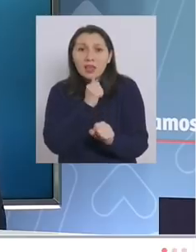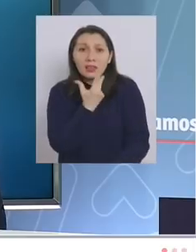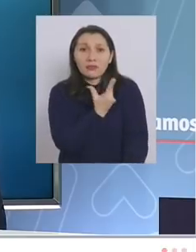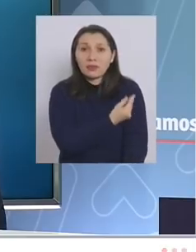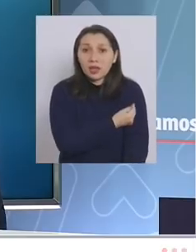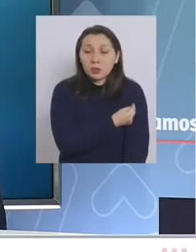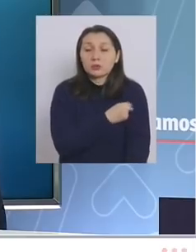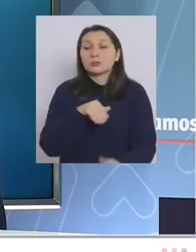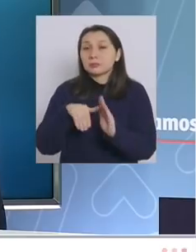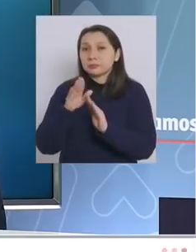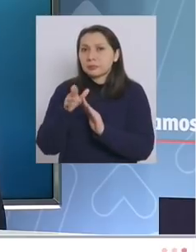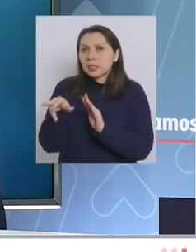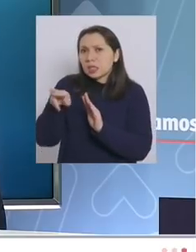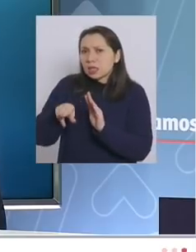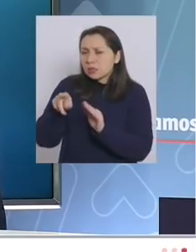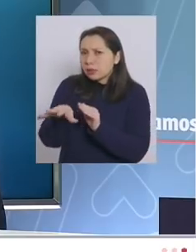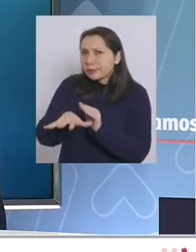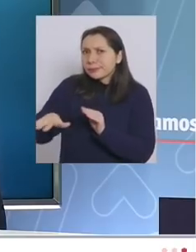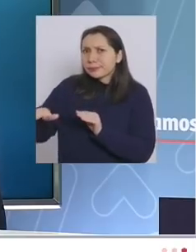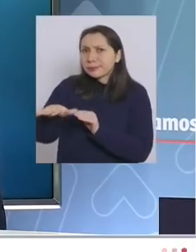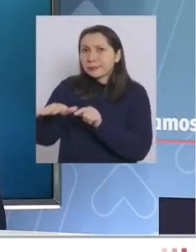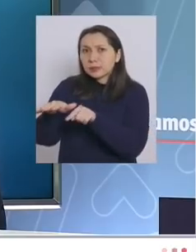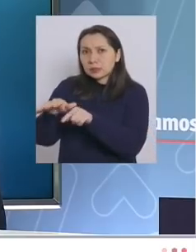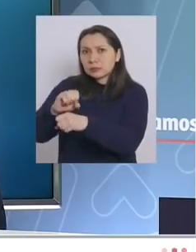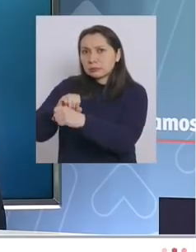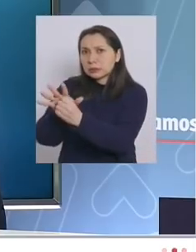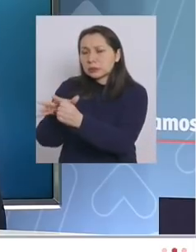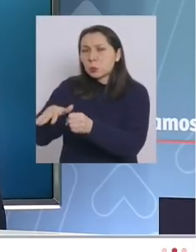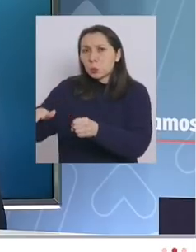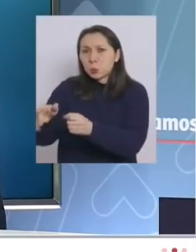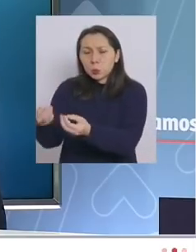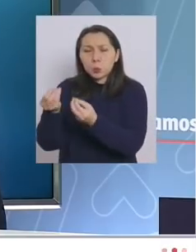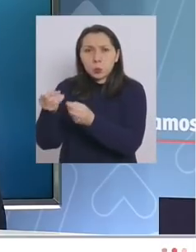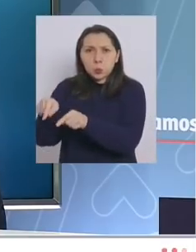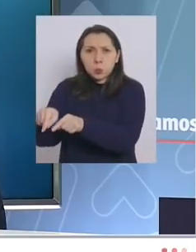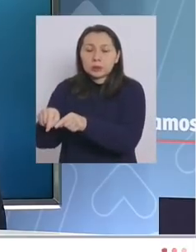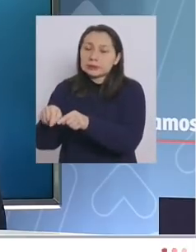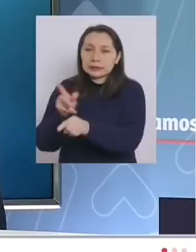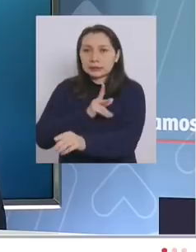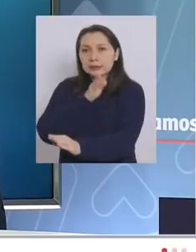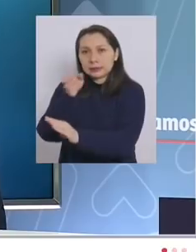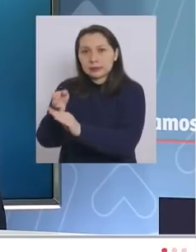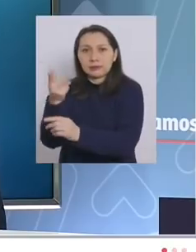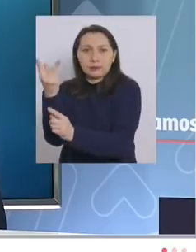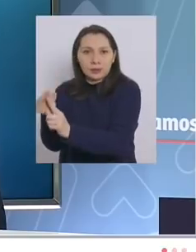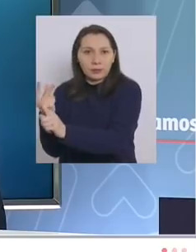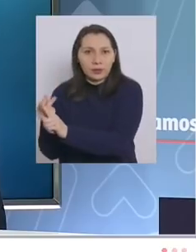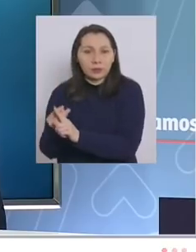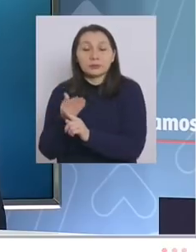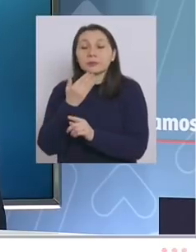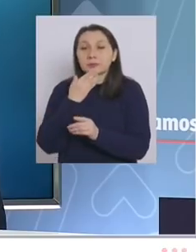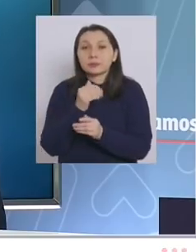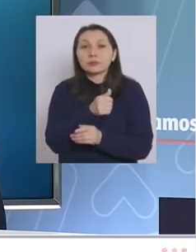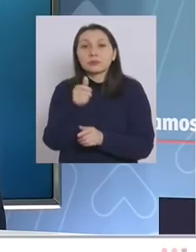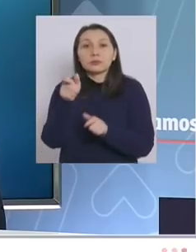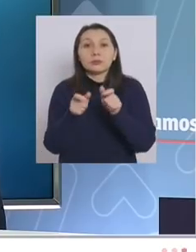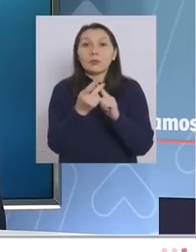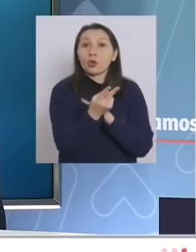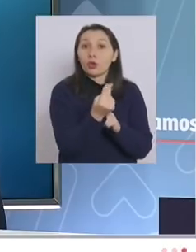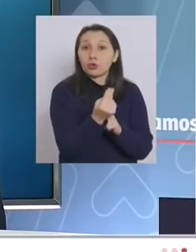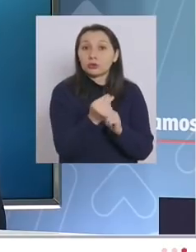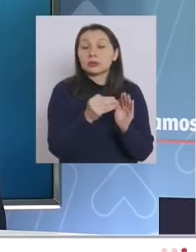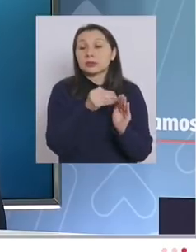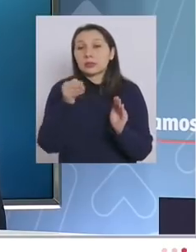vacunado, donde hay mayor incidencia de contagio. También estamos vacunando a todas las personas de 12